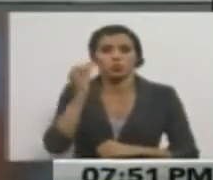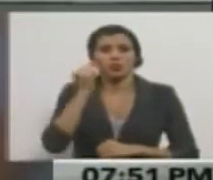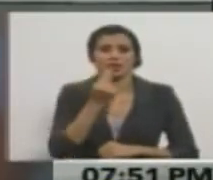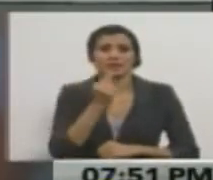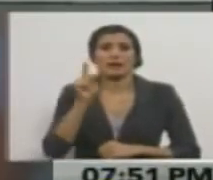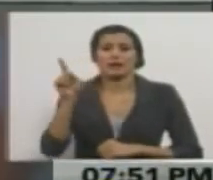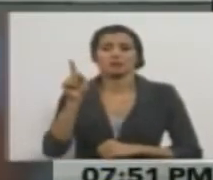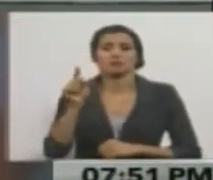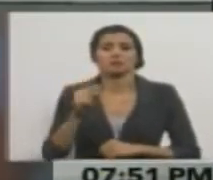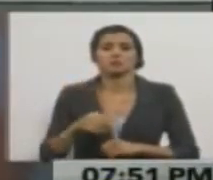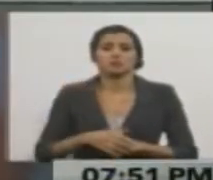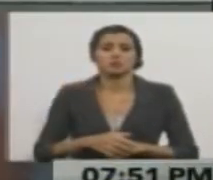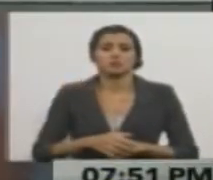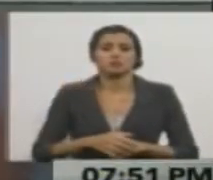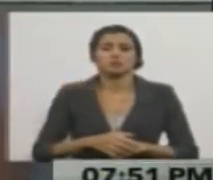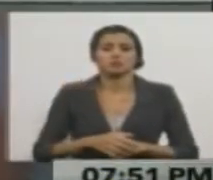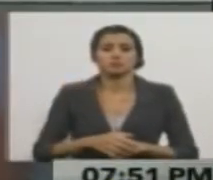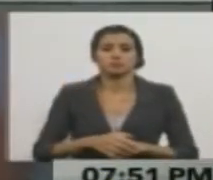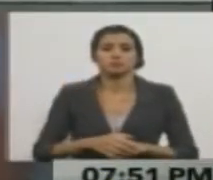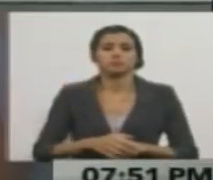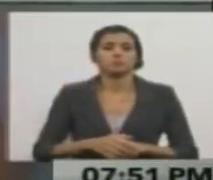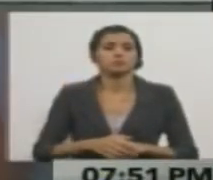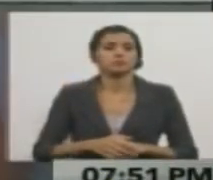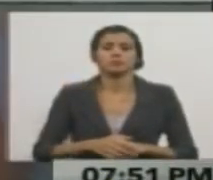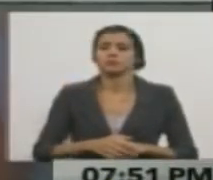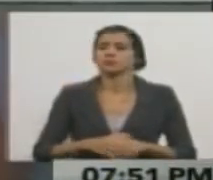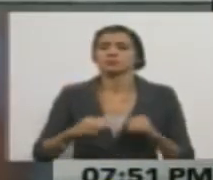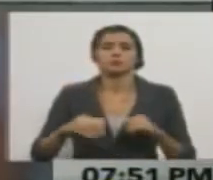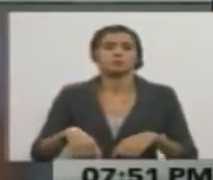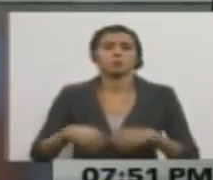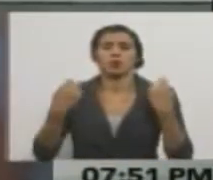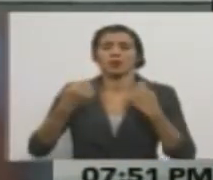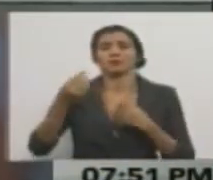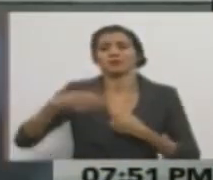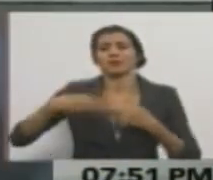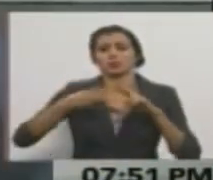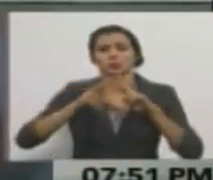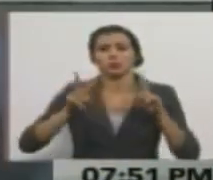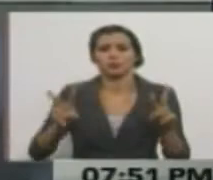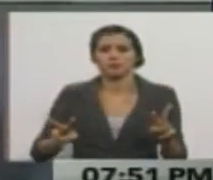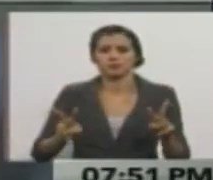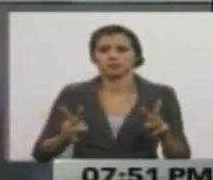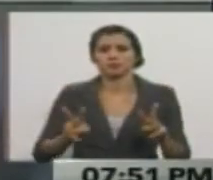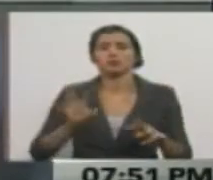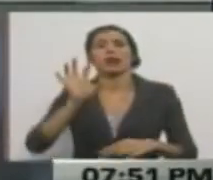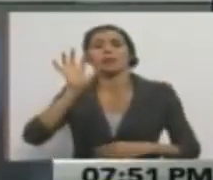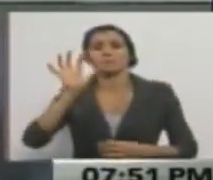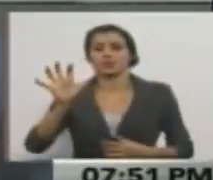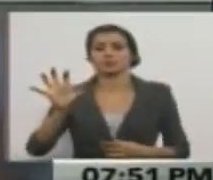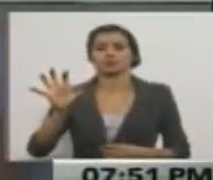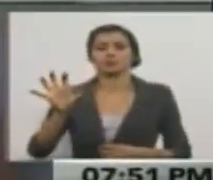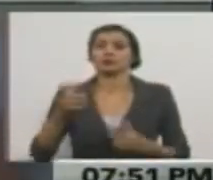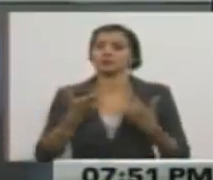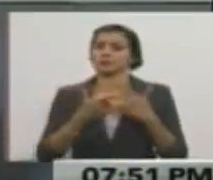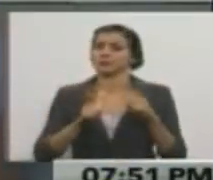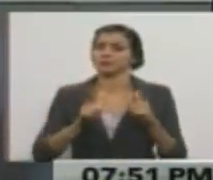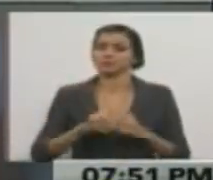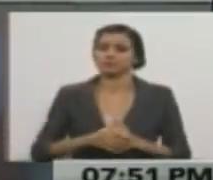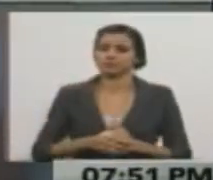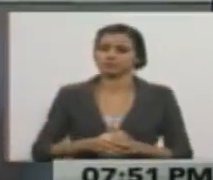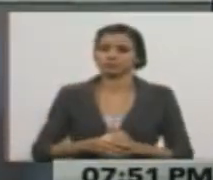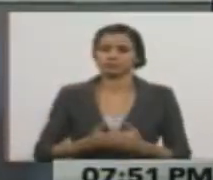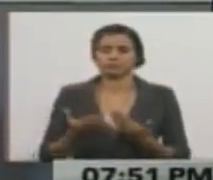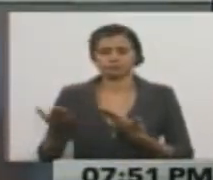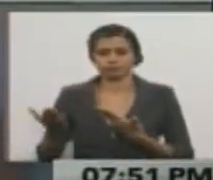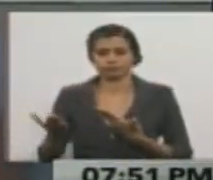se ha confiscado el derecho a la paz y a la patria de esta nación. Cuando usted quiera, señor